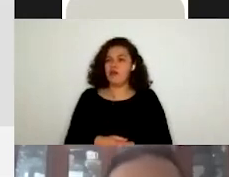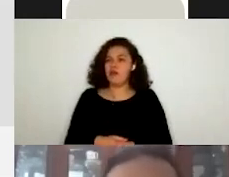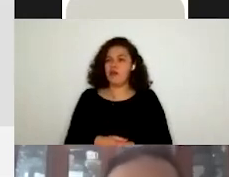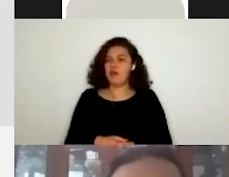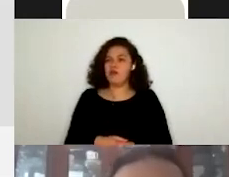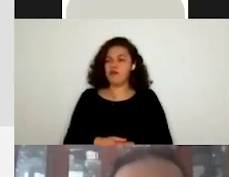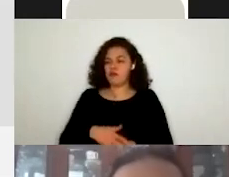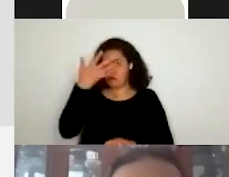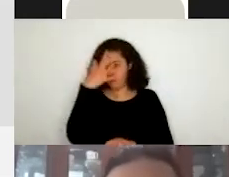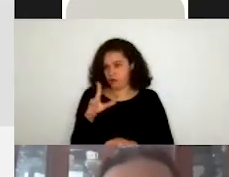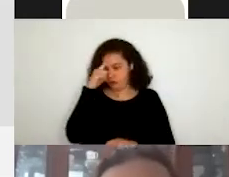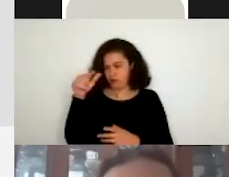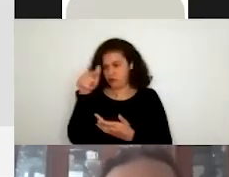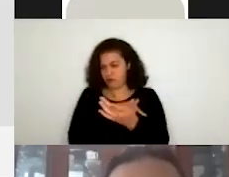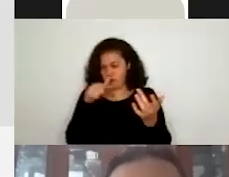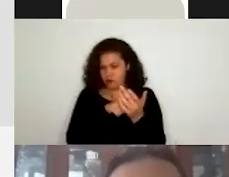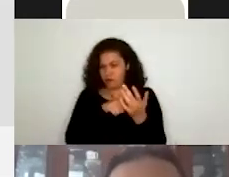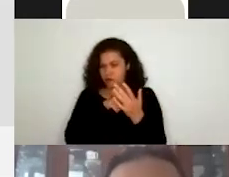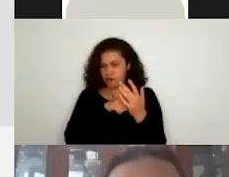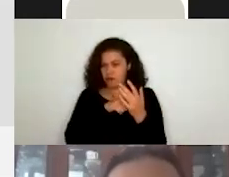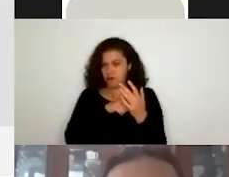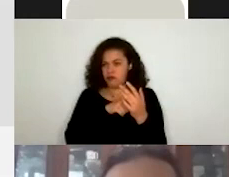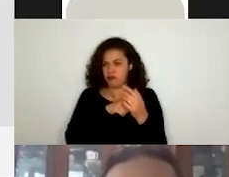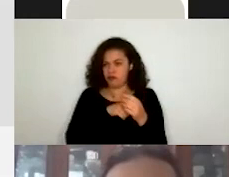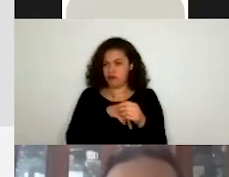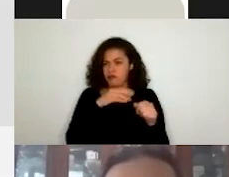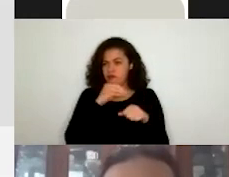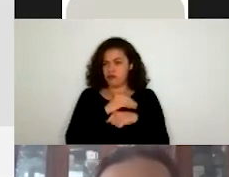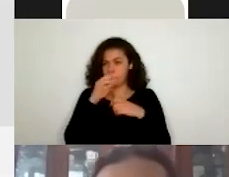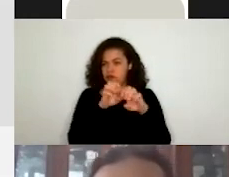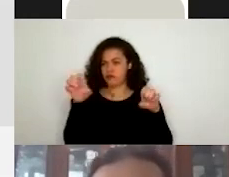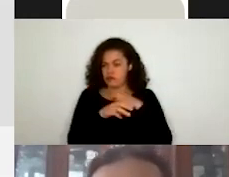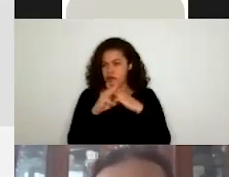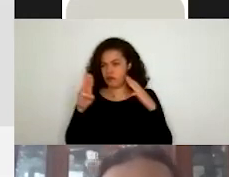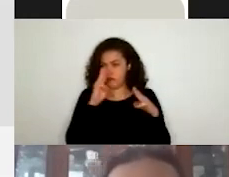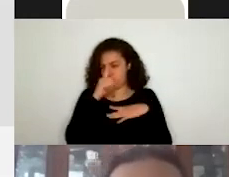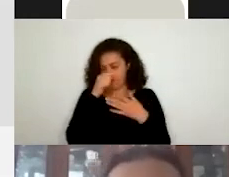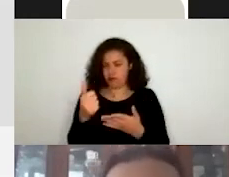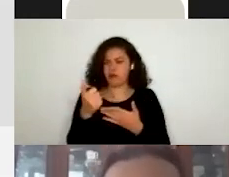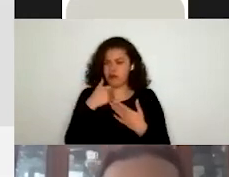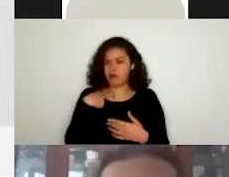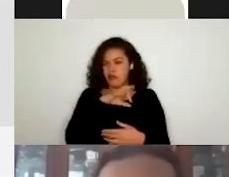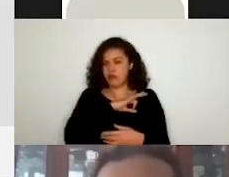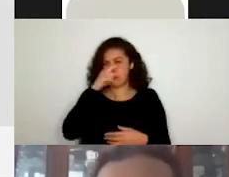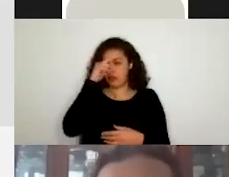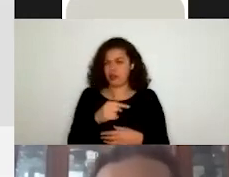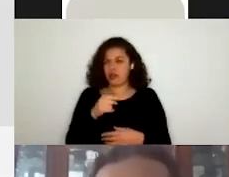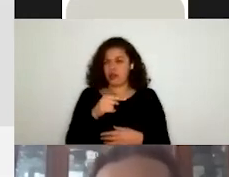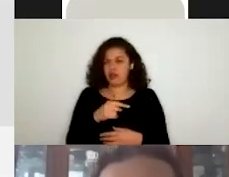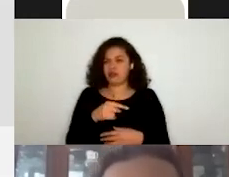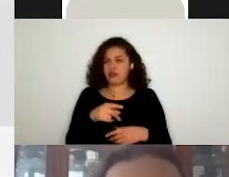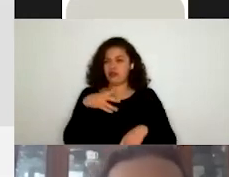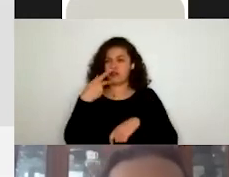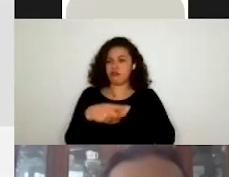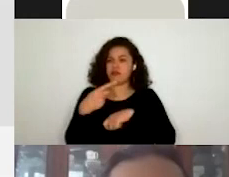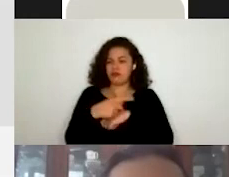10. Disponer de instalaciones, equipos y materiales que permitan prevenir y que permitan mitigar riesgos que